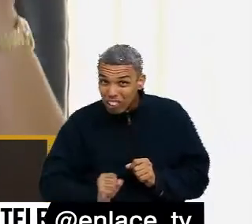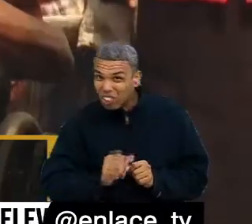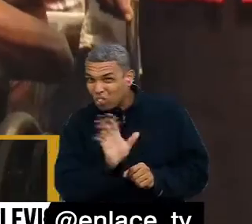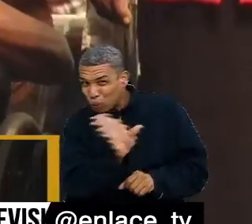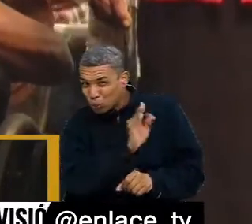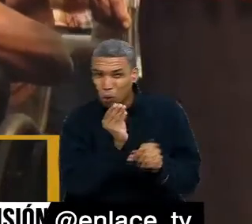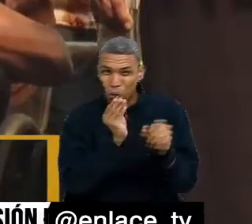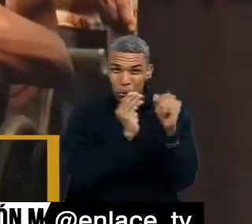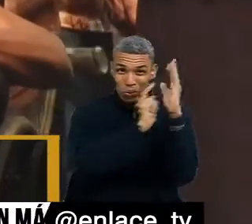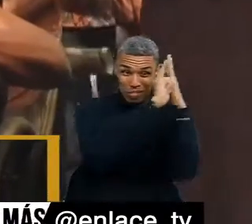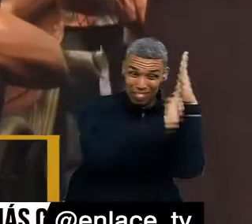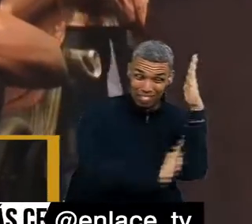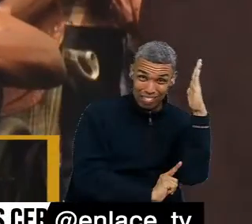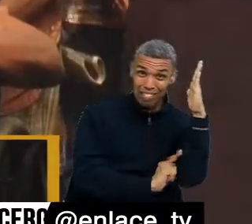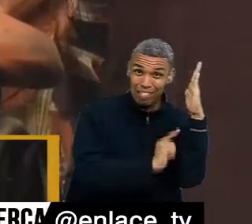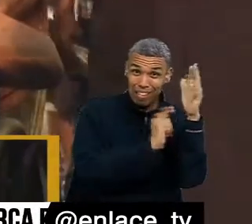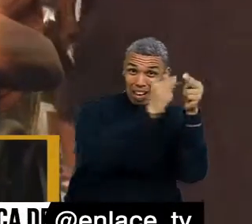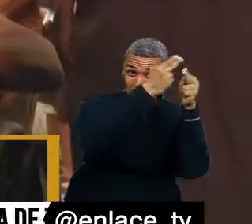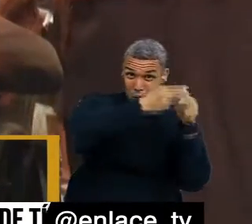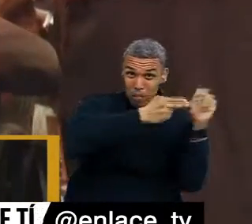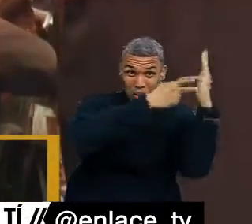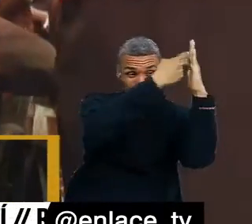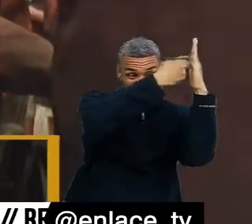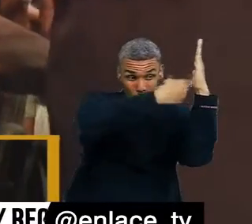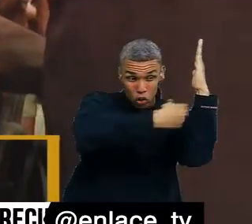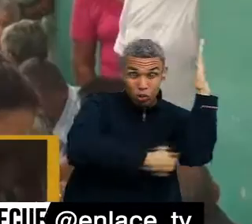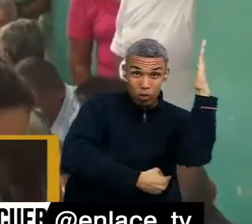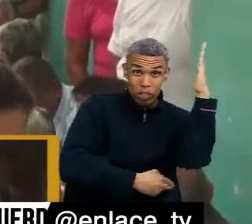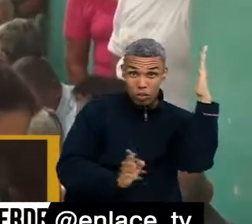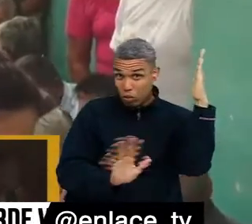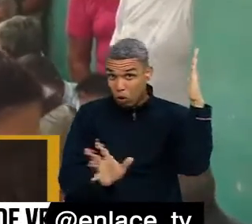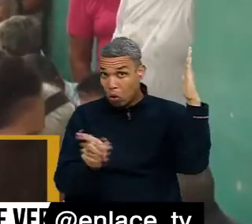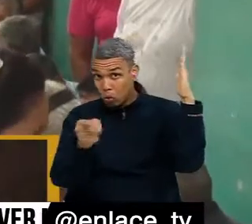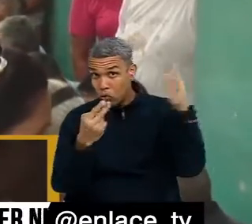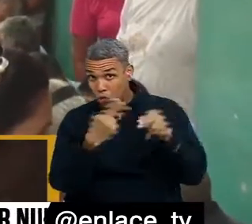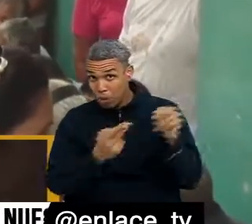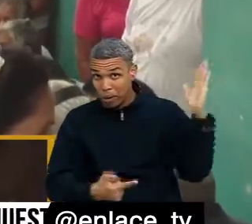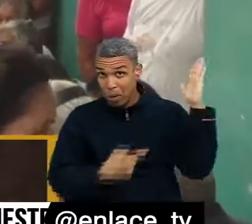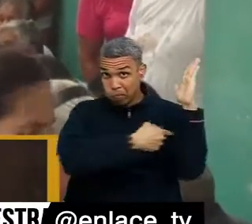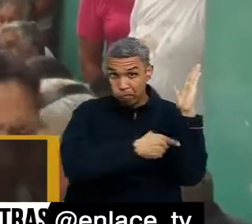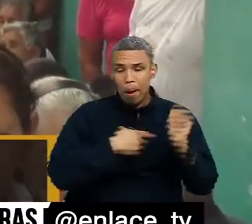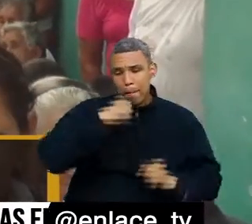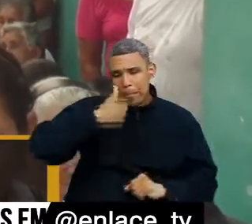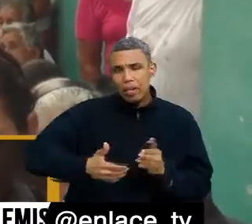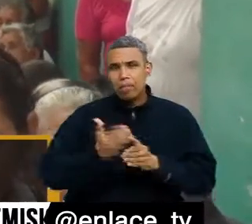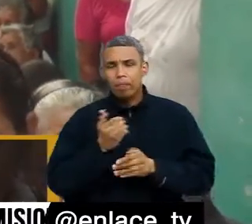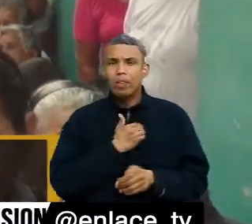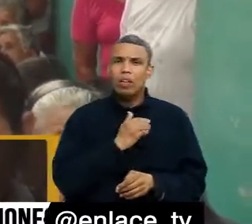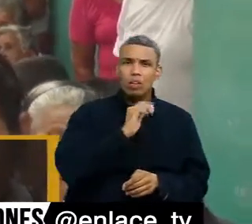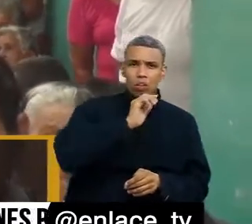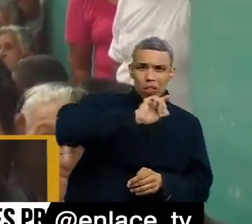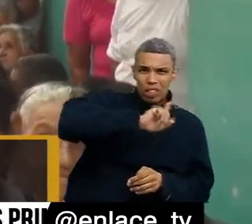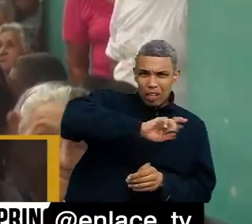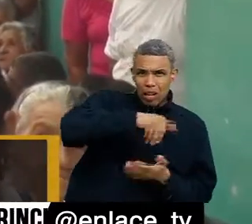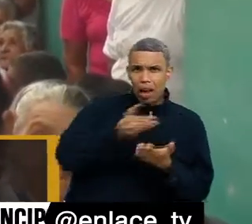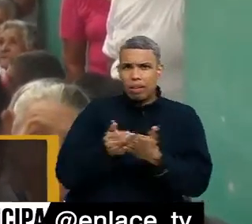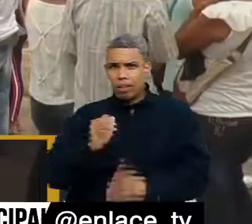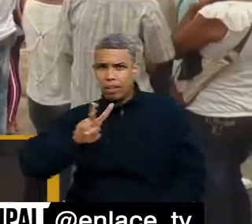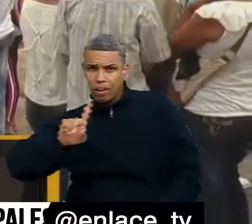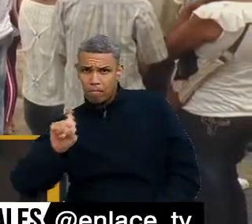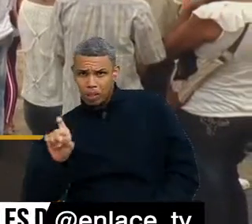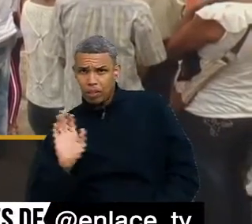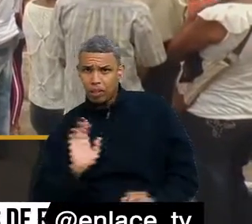en el municipio de Barranca Bermeja. Vamos a ir desde el día 6 de julio hasta el día 26. Siguen siendo los mismos 15 días hábiles